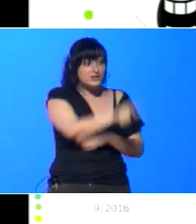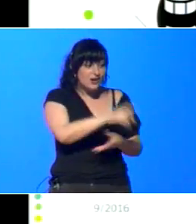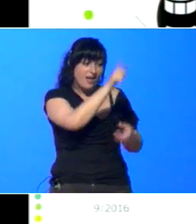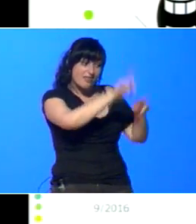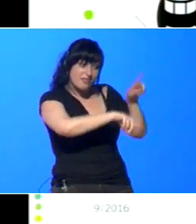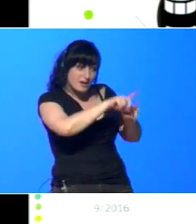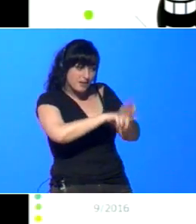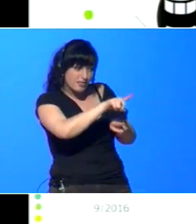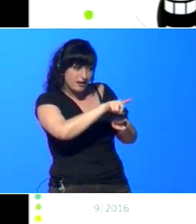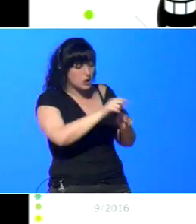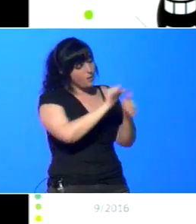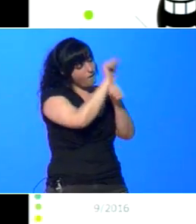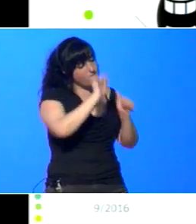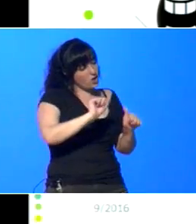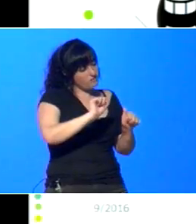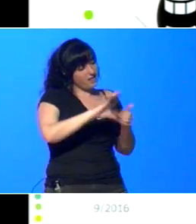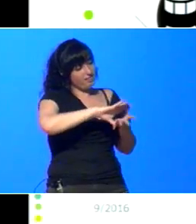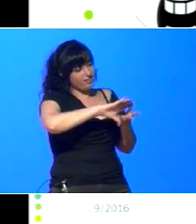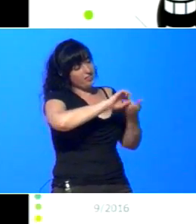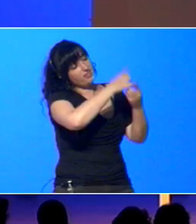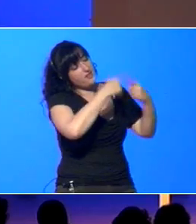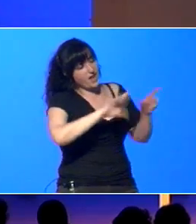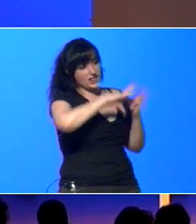Para una persona con diversidad funcional